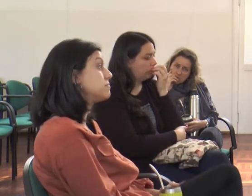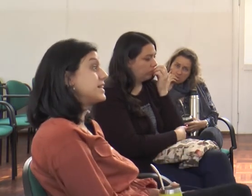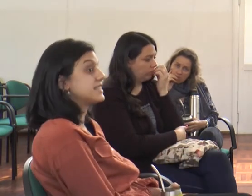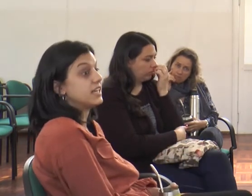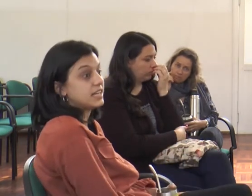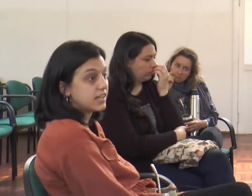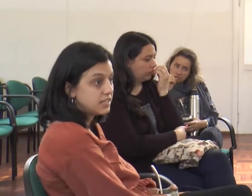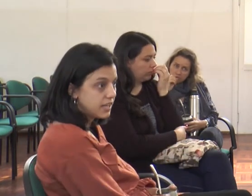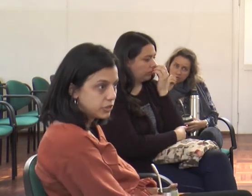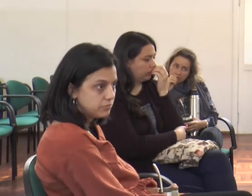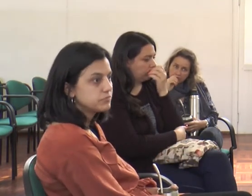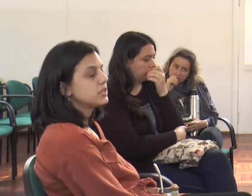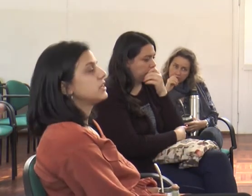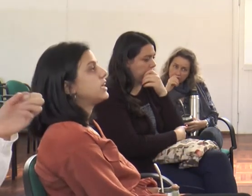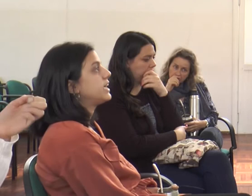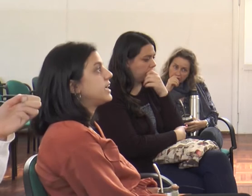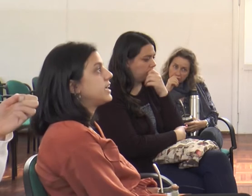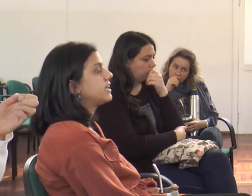planificación basada en la realidad, ¿no?